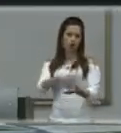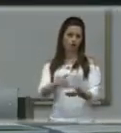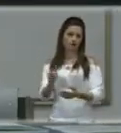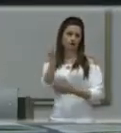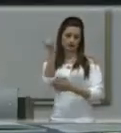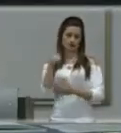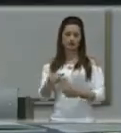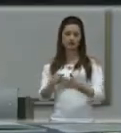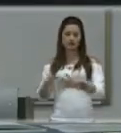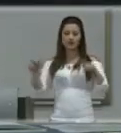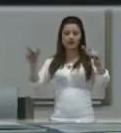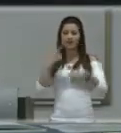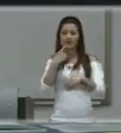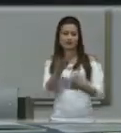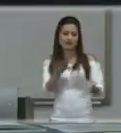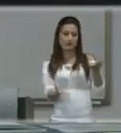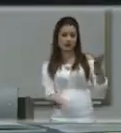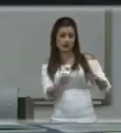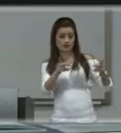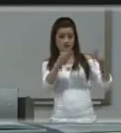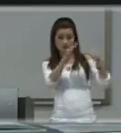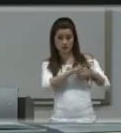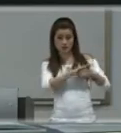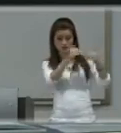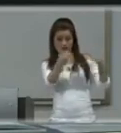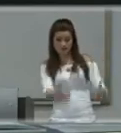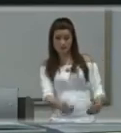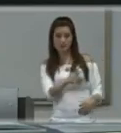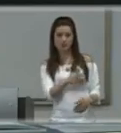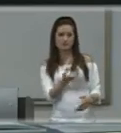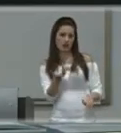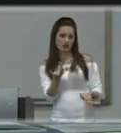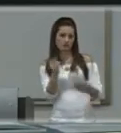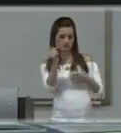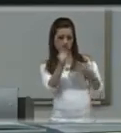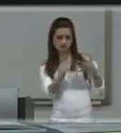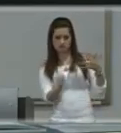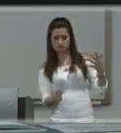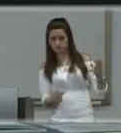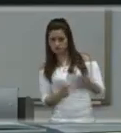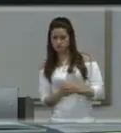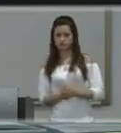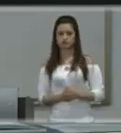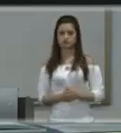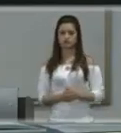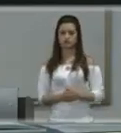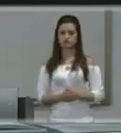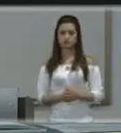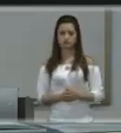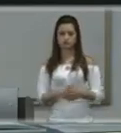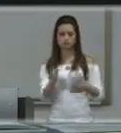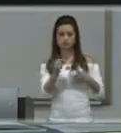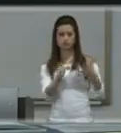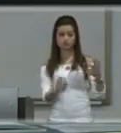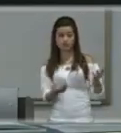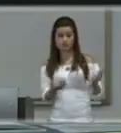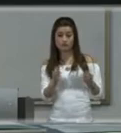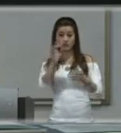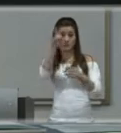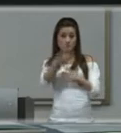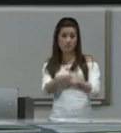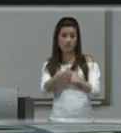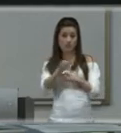la esterilización de personas con discapacidad, que tiene que haber interdicción judicial, pero no basta con la declaración de interdicción.